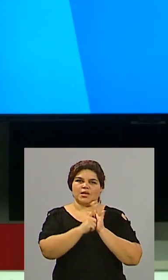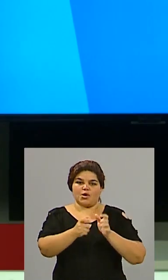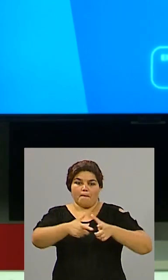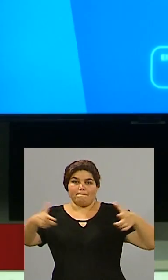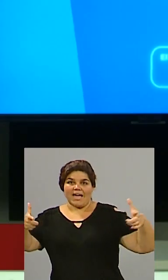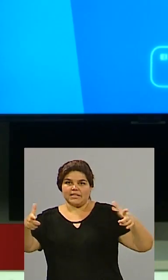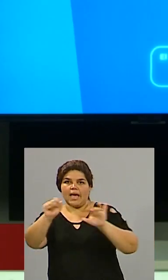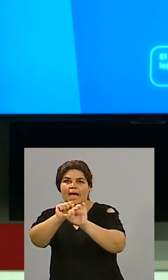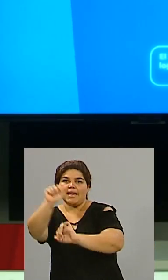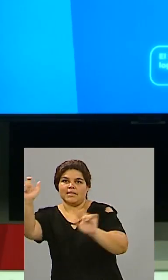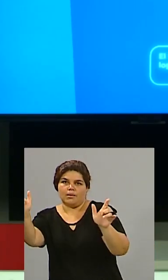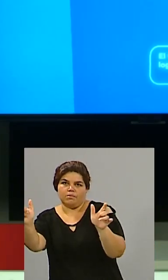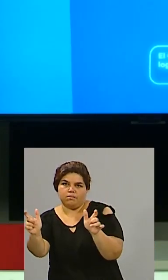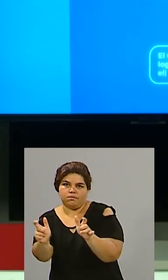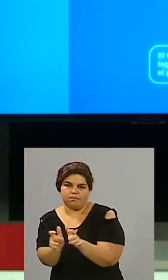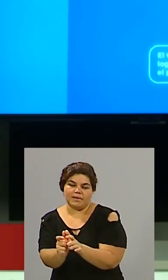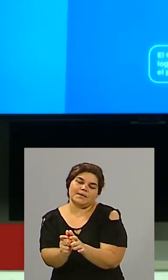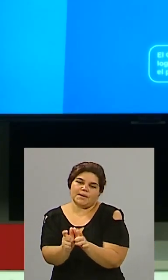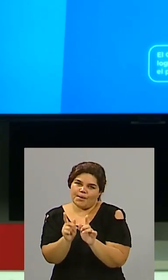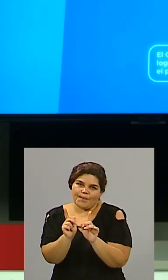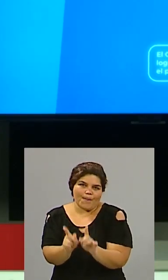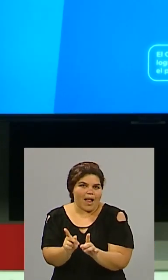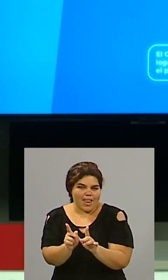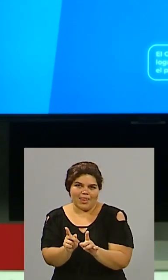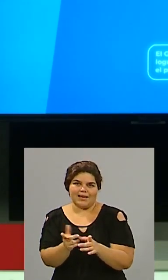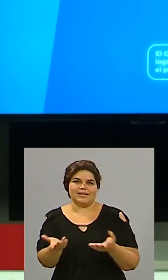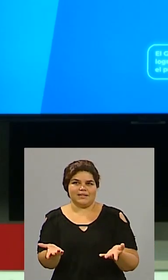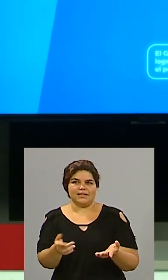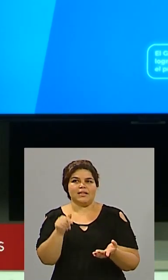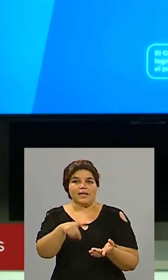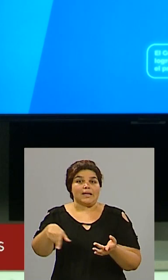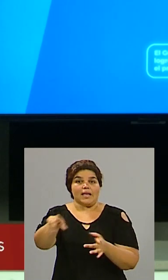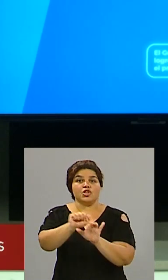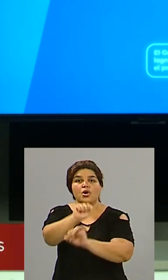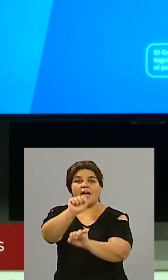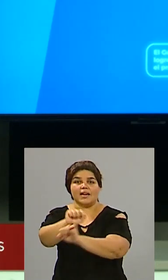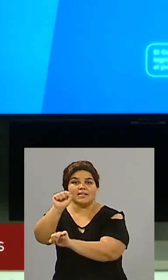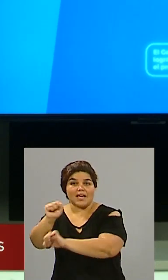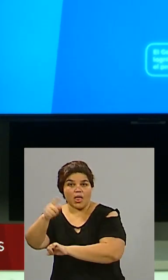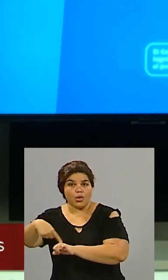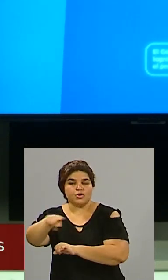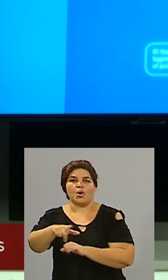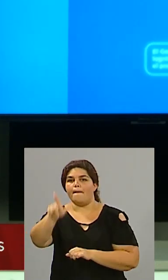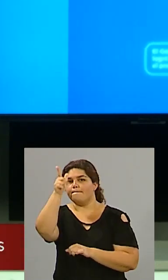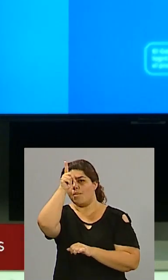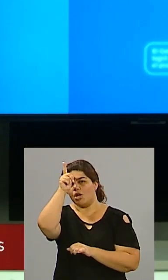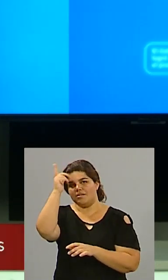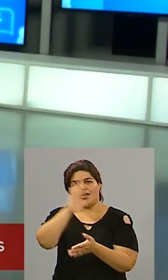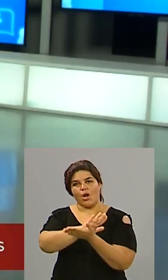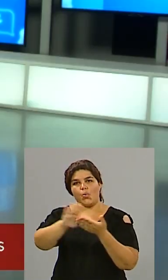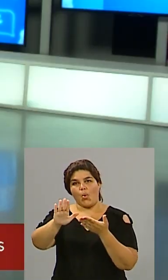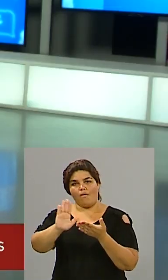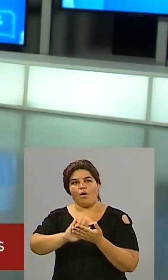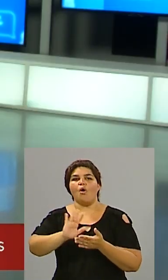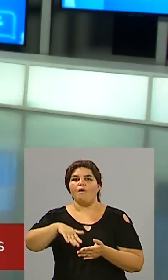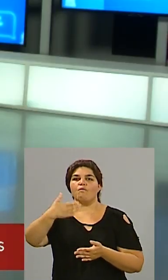menos de los que en su momento están cursando, pero bueno, ellos son los nuevos, ¿no?, policías que después se van nombrando cada